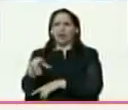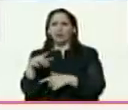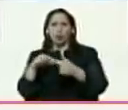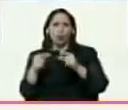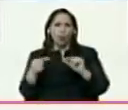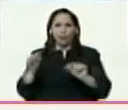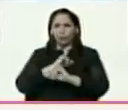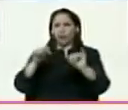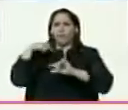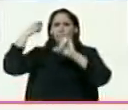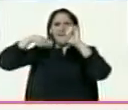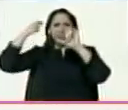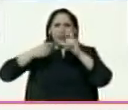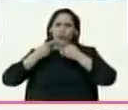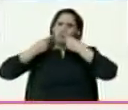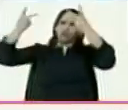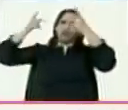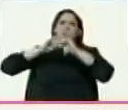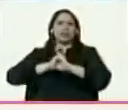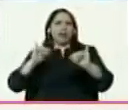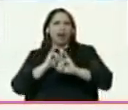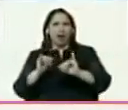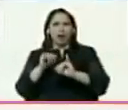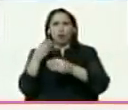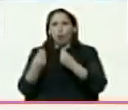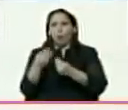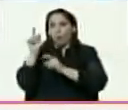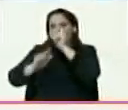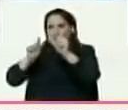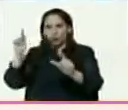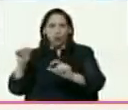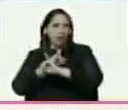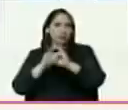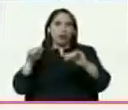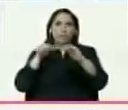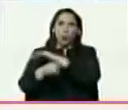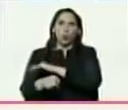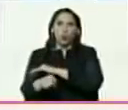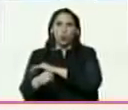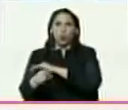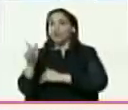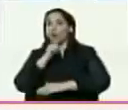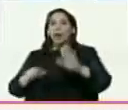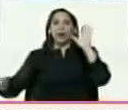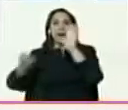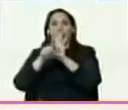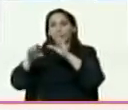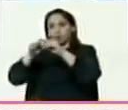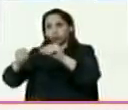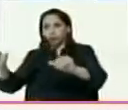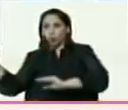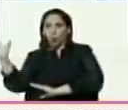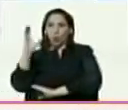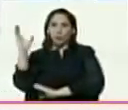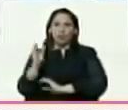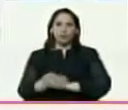difunden de cómo fue esta persona ingresada ilegalmente en territorio colombiano